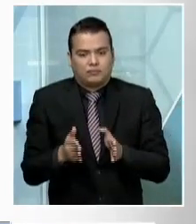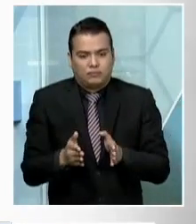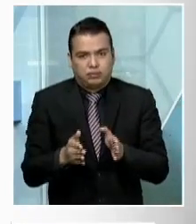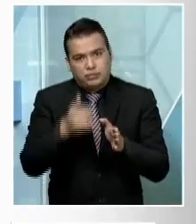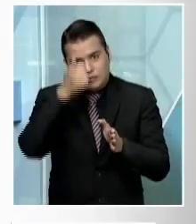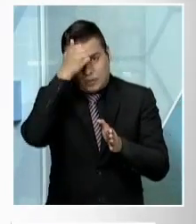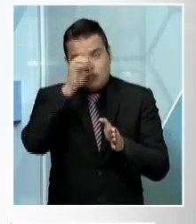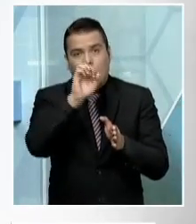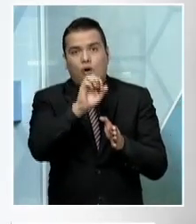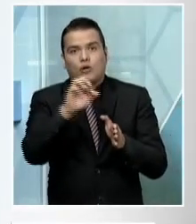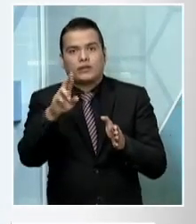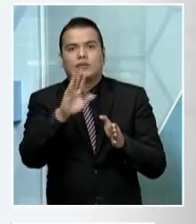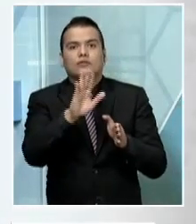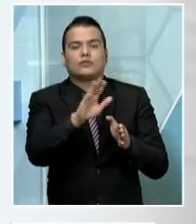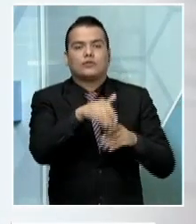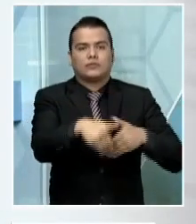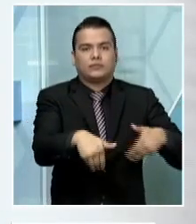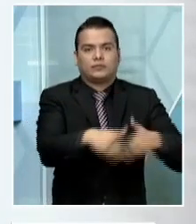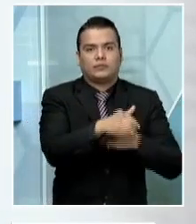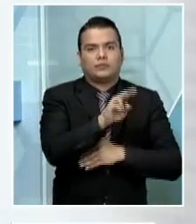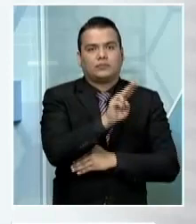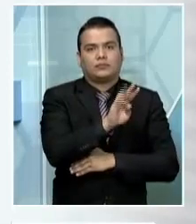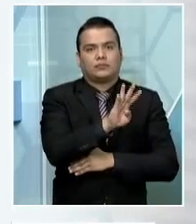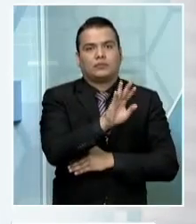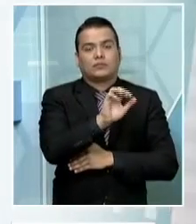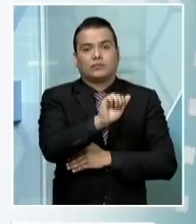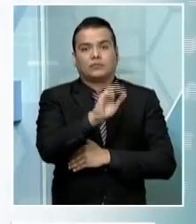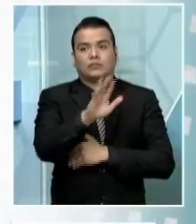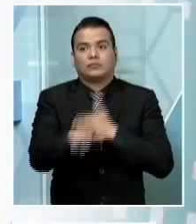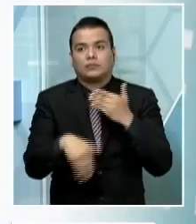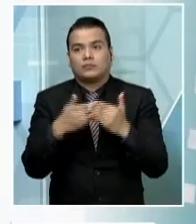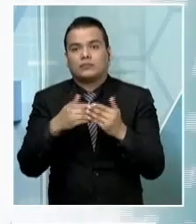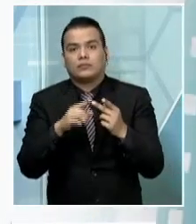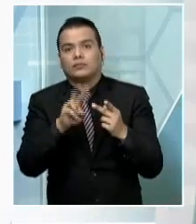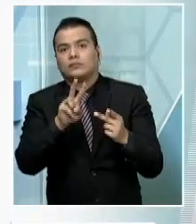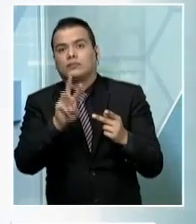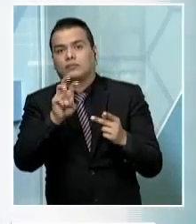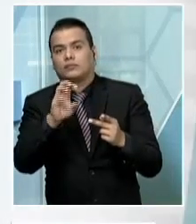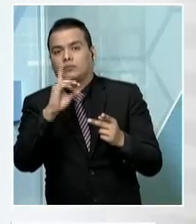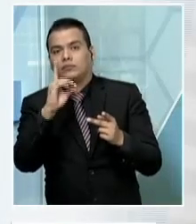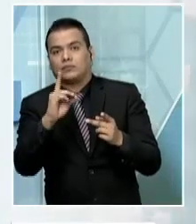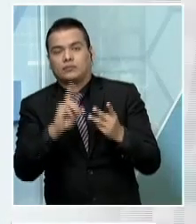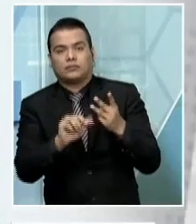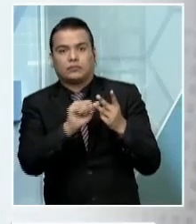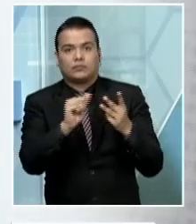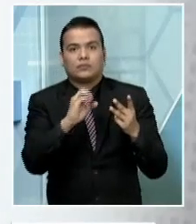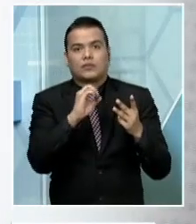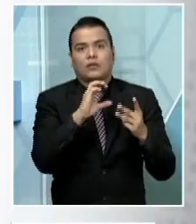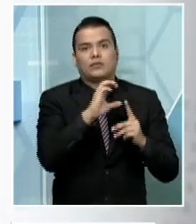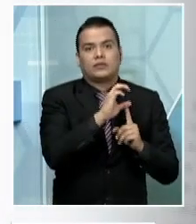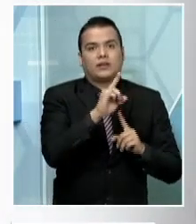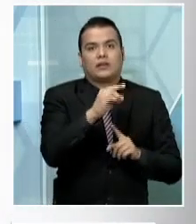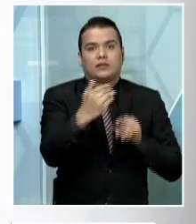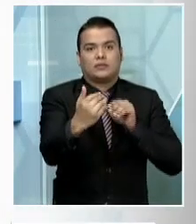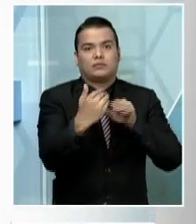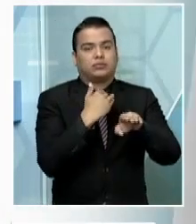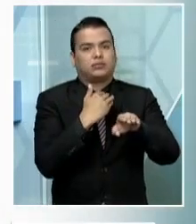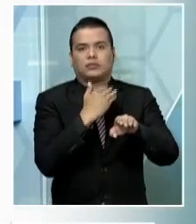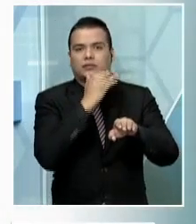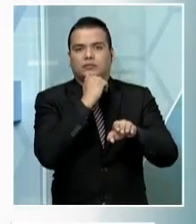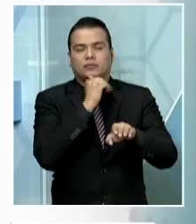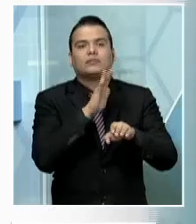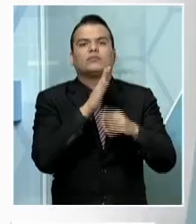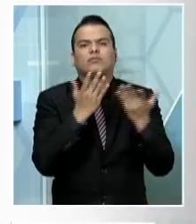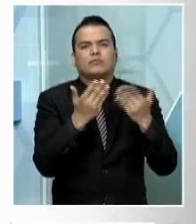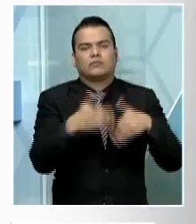principal oriental, desde la carrera 24A hasta la 28D. Asimismo, la calzada principal occidental no tendrá flujo vehicular entre las